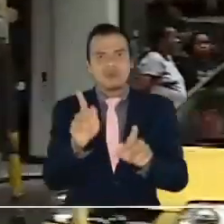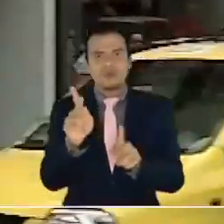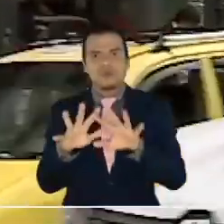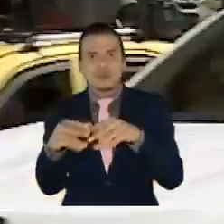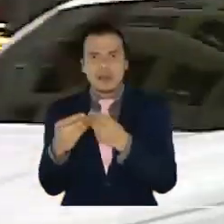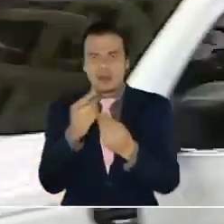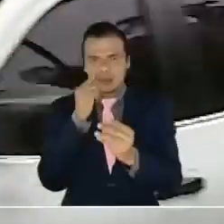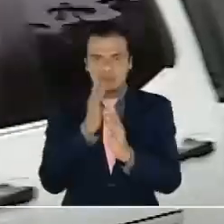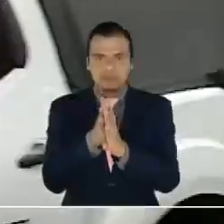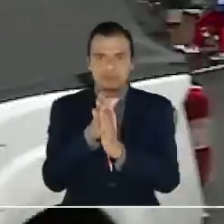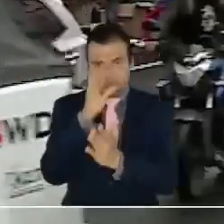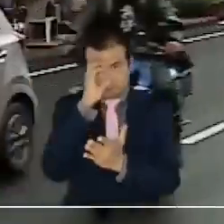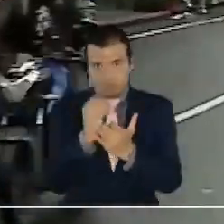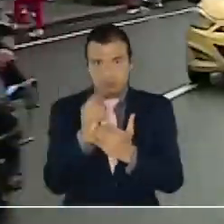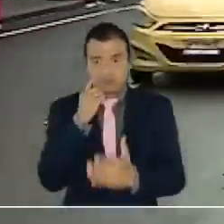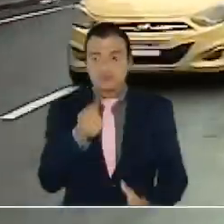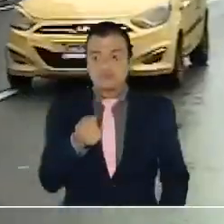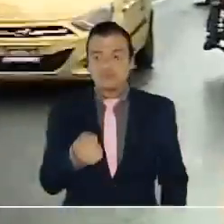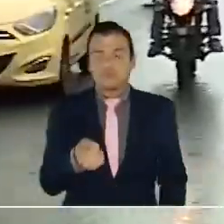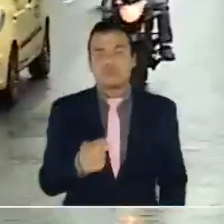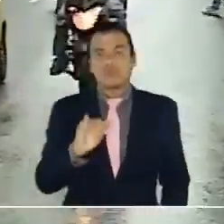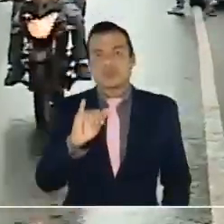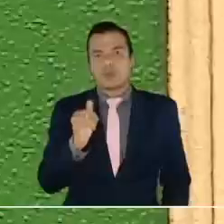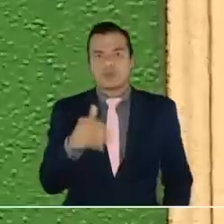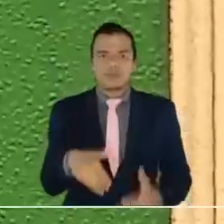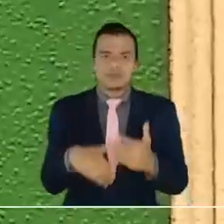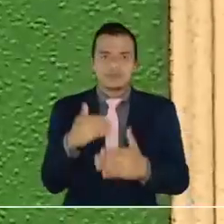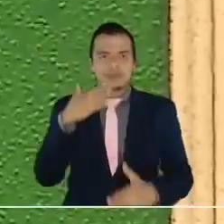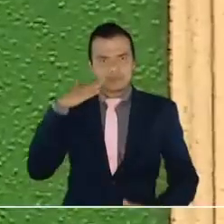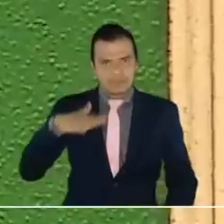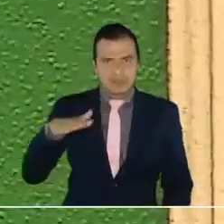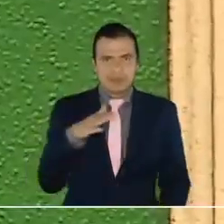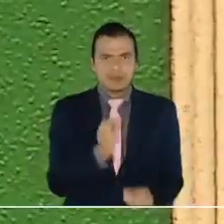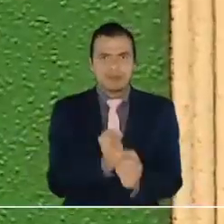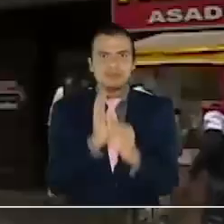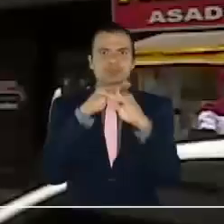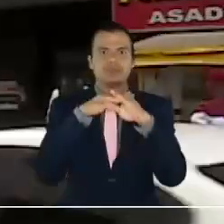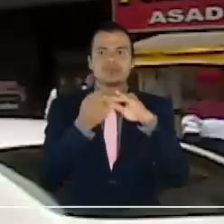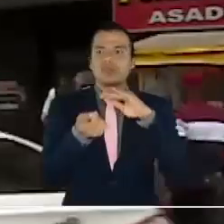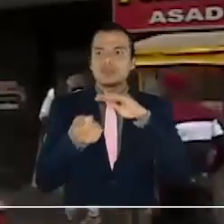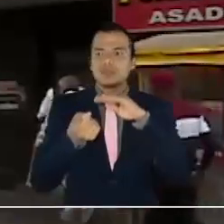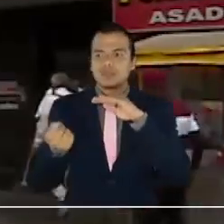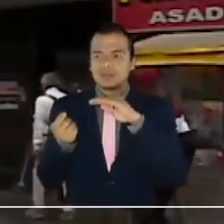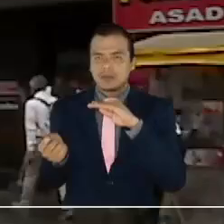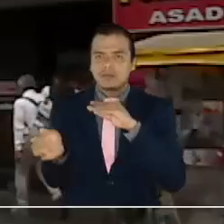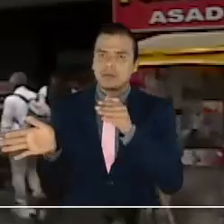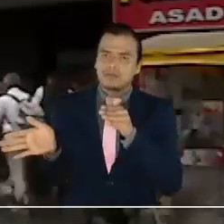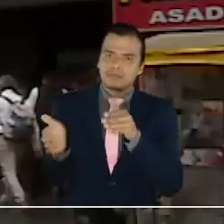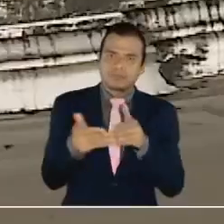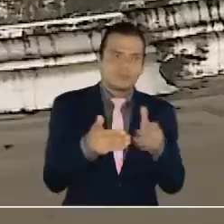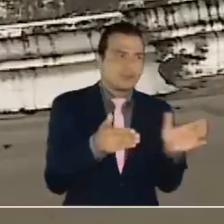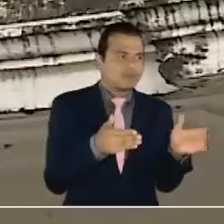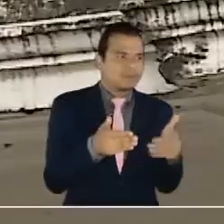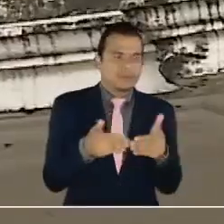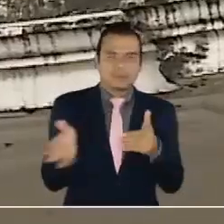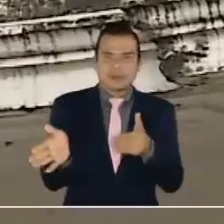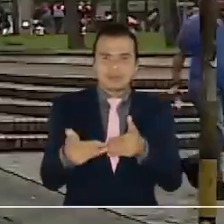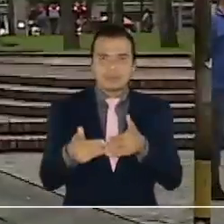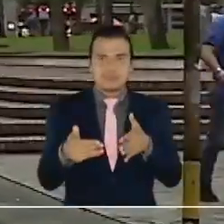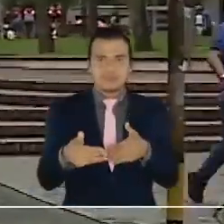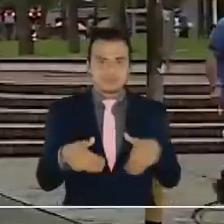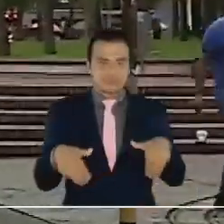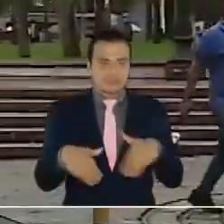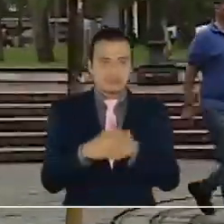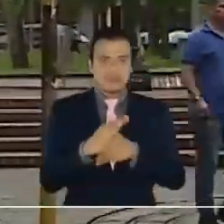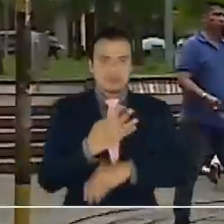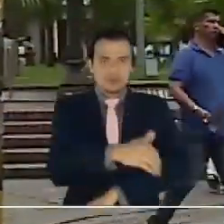este jueves inicia la peatonalización de varias vías del centro de Cali, entre ellas la carrera cuarta entre calle 13 y calle 10, la carrera quinta entre